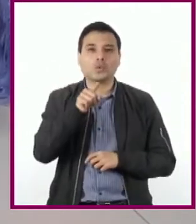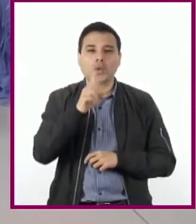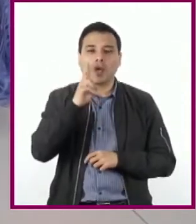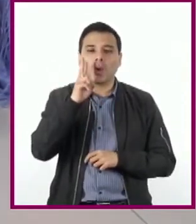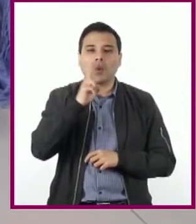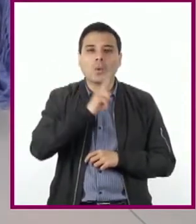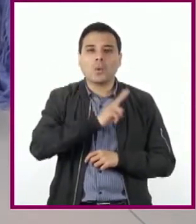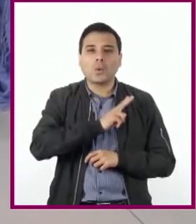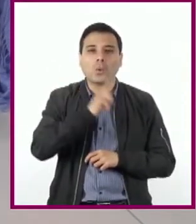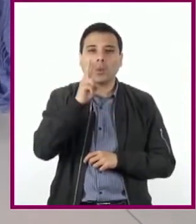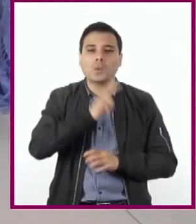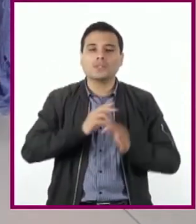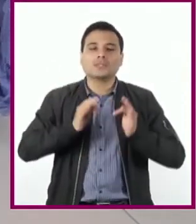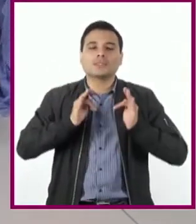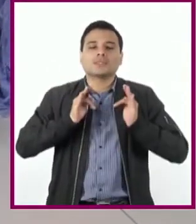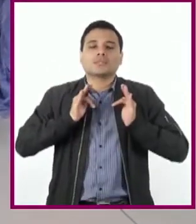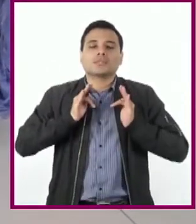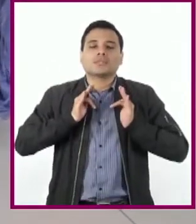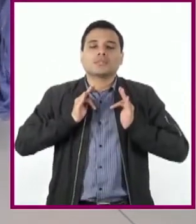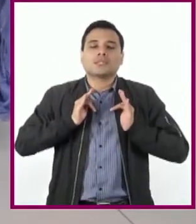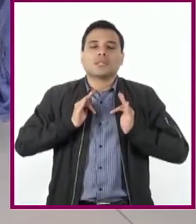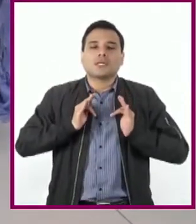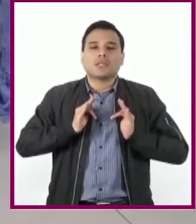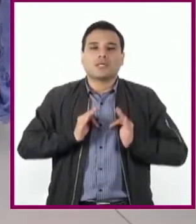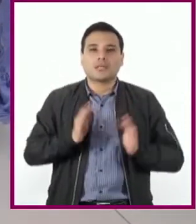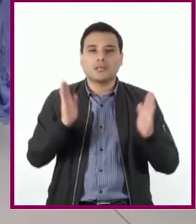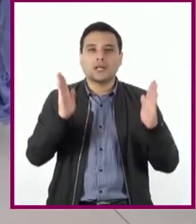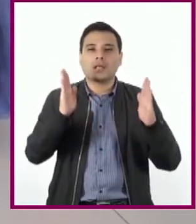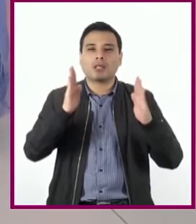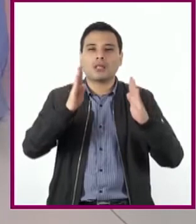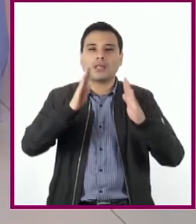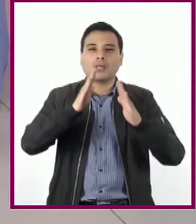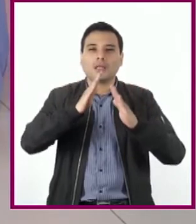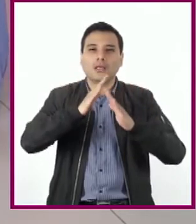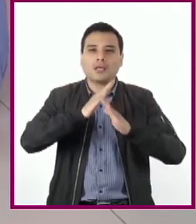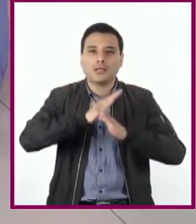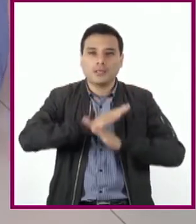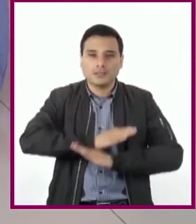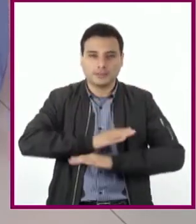respira para calmarte, siempre respira.